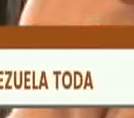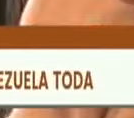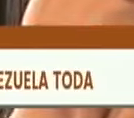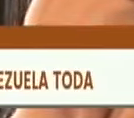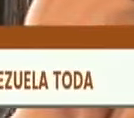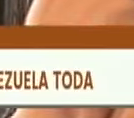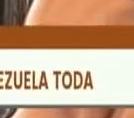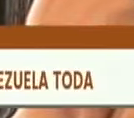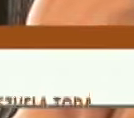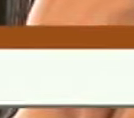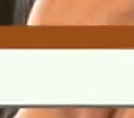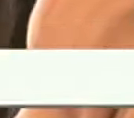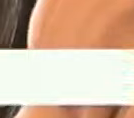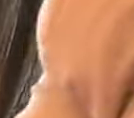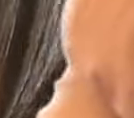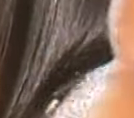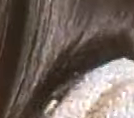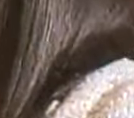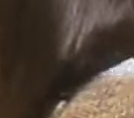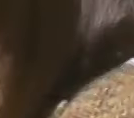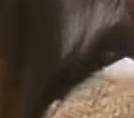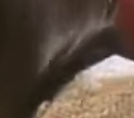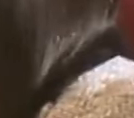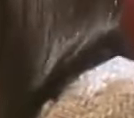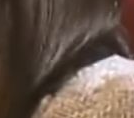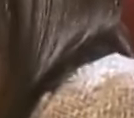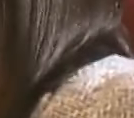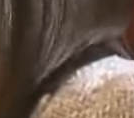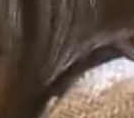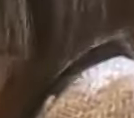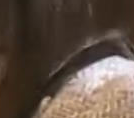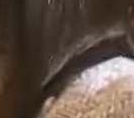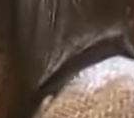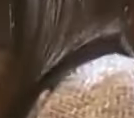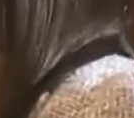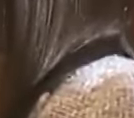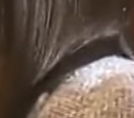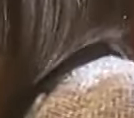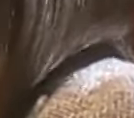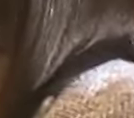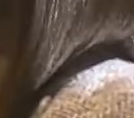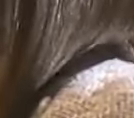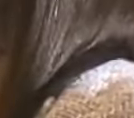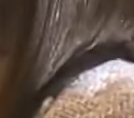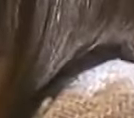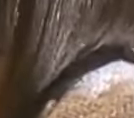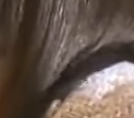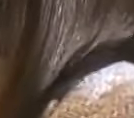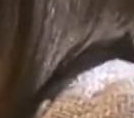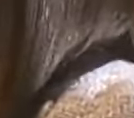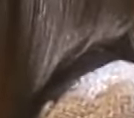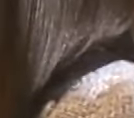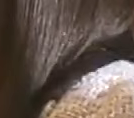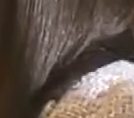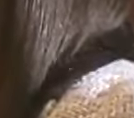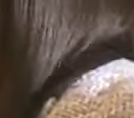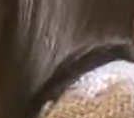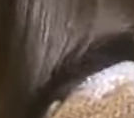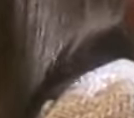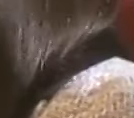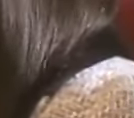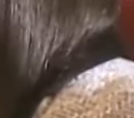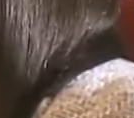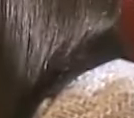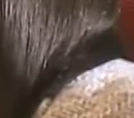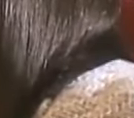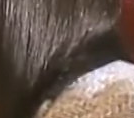saber cuál será la posición, el espacio de los partidos políticos de oposición que se han